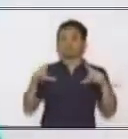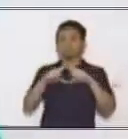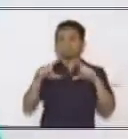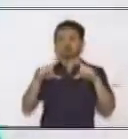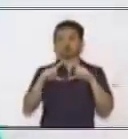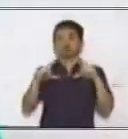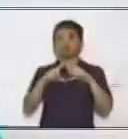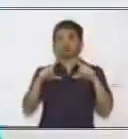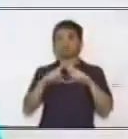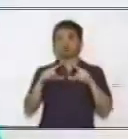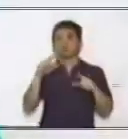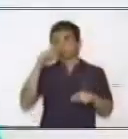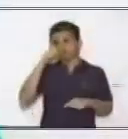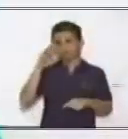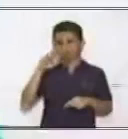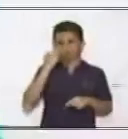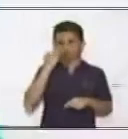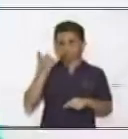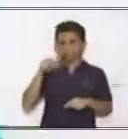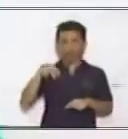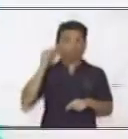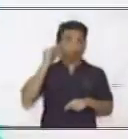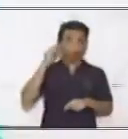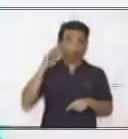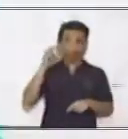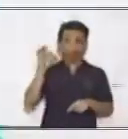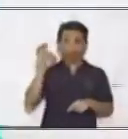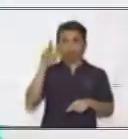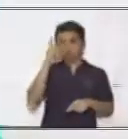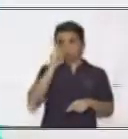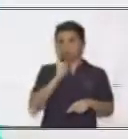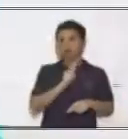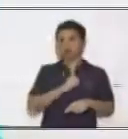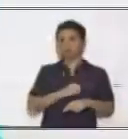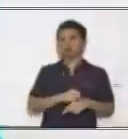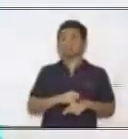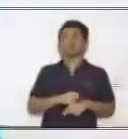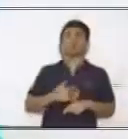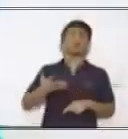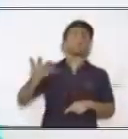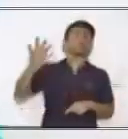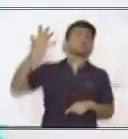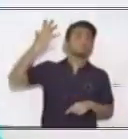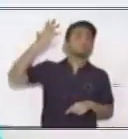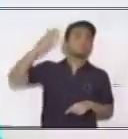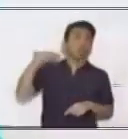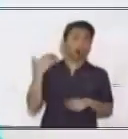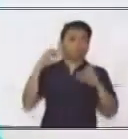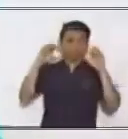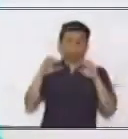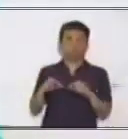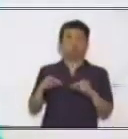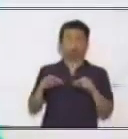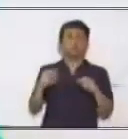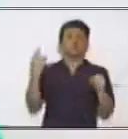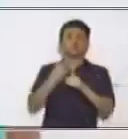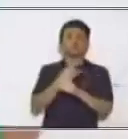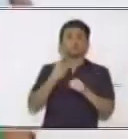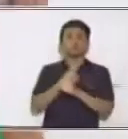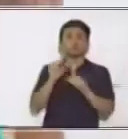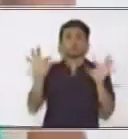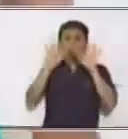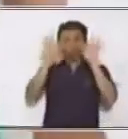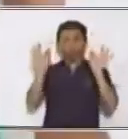Nuestros antepasados usaron esa figura, ¿se recuerdan? ¿Se recuerdan con qué usaron esa figura?